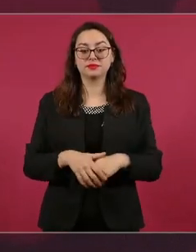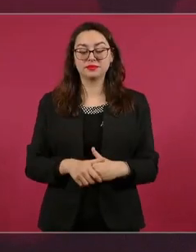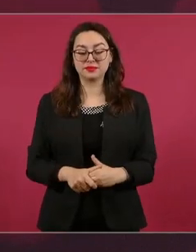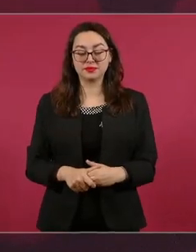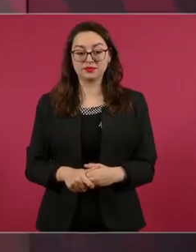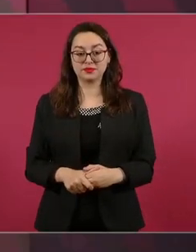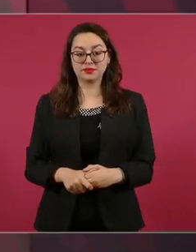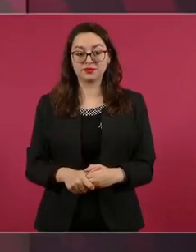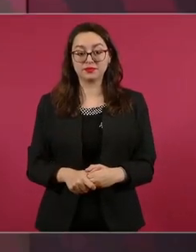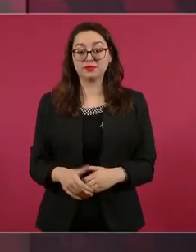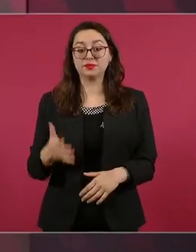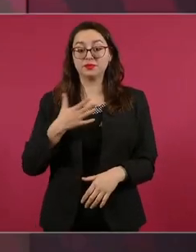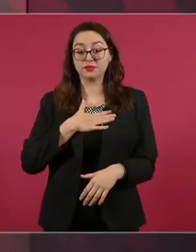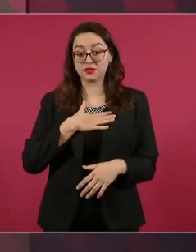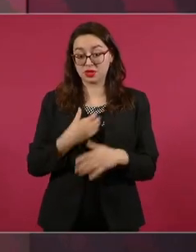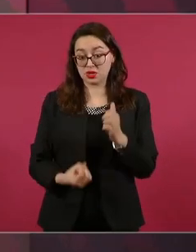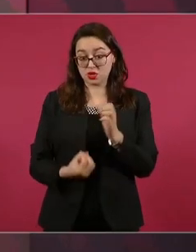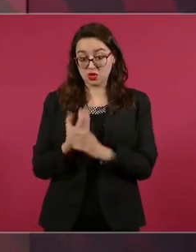si lo consiguen, porque